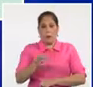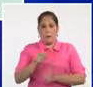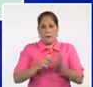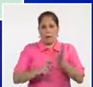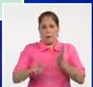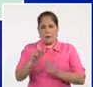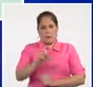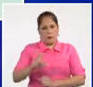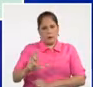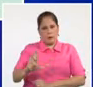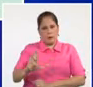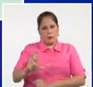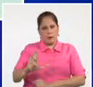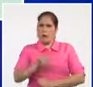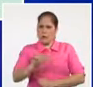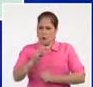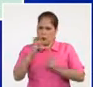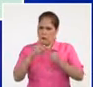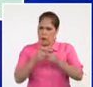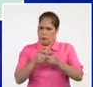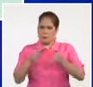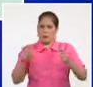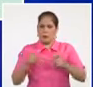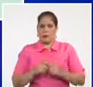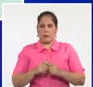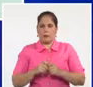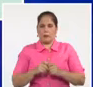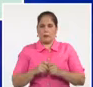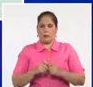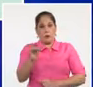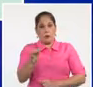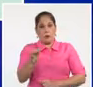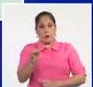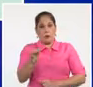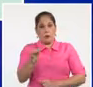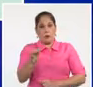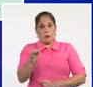y también una cifra elevada, 5 del municipio